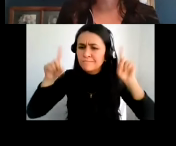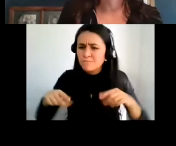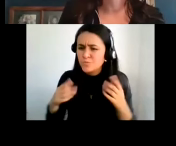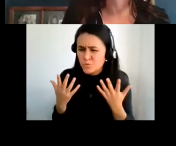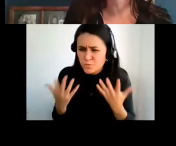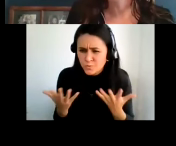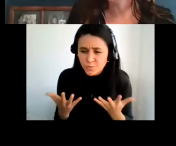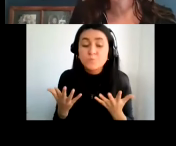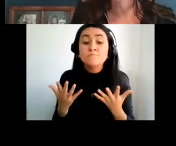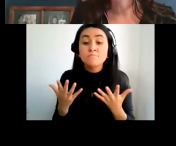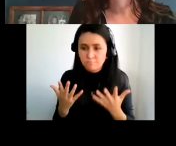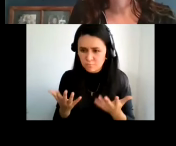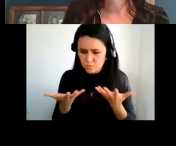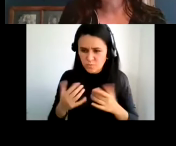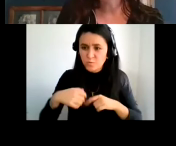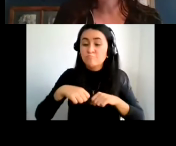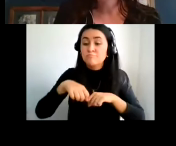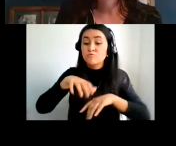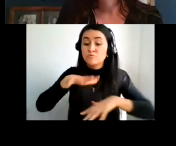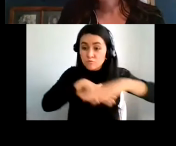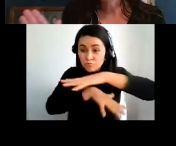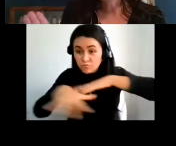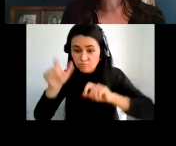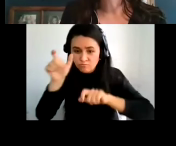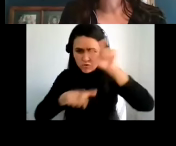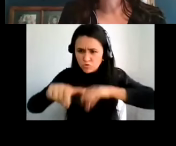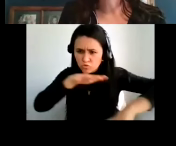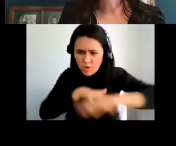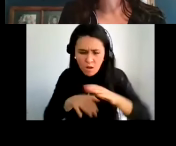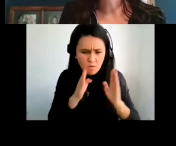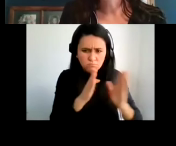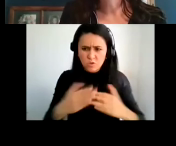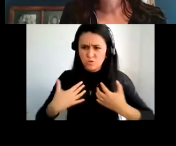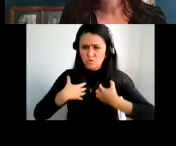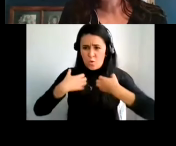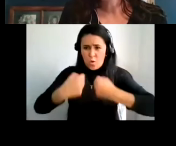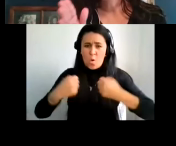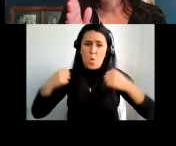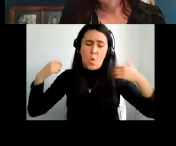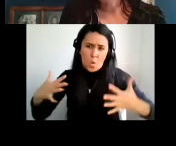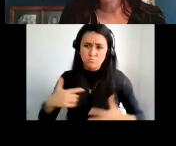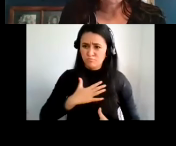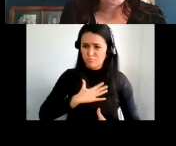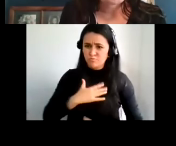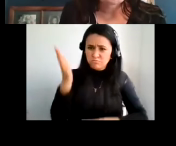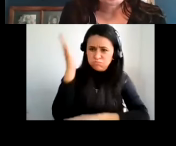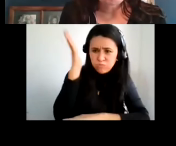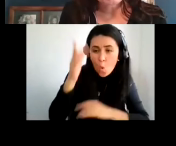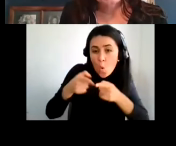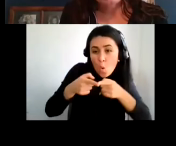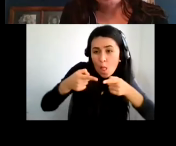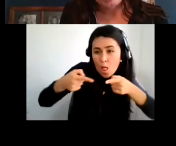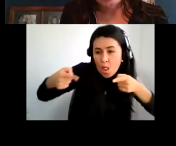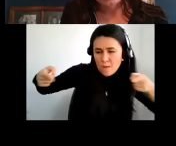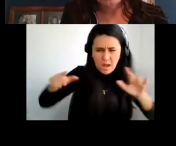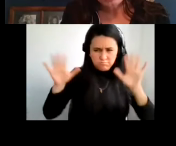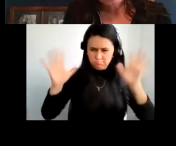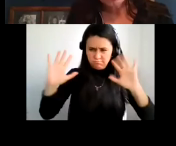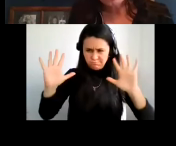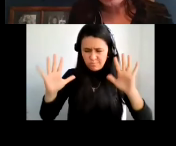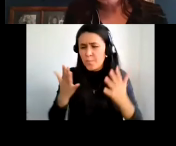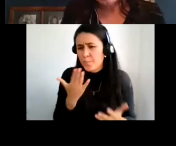determinantes sociales de la salud. Daría para toda una presentación, pero el ejemplo de las barreras de